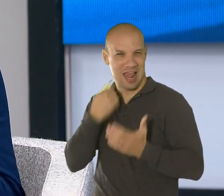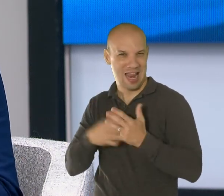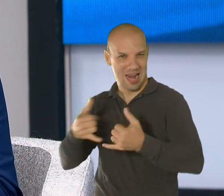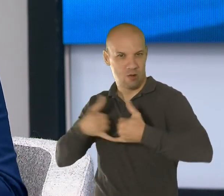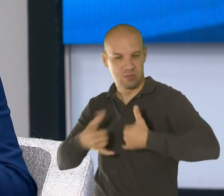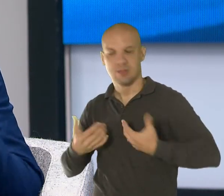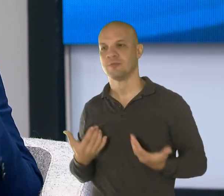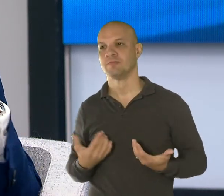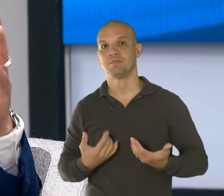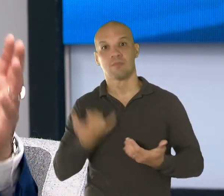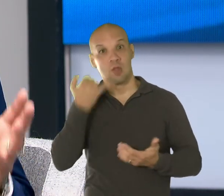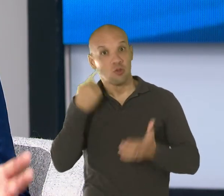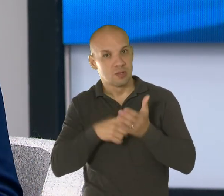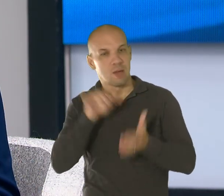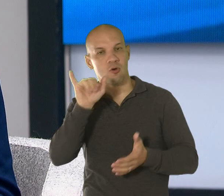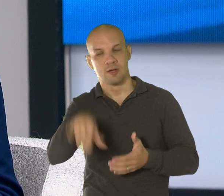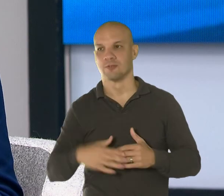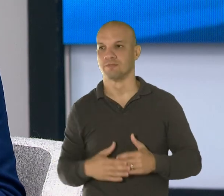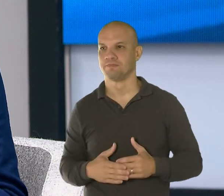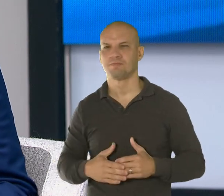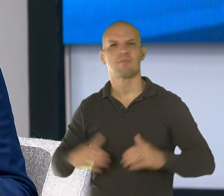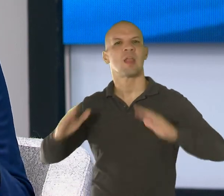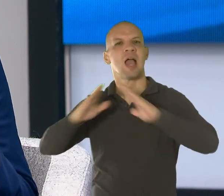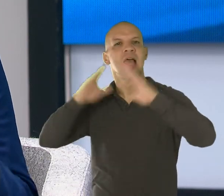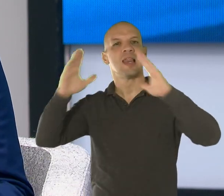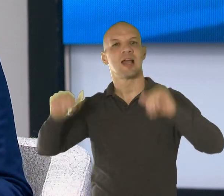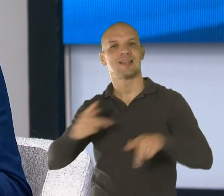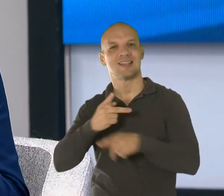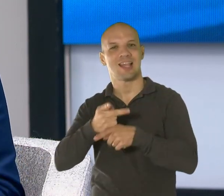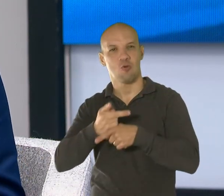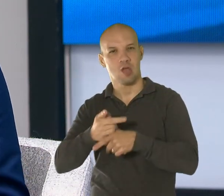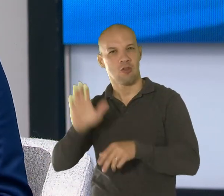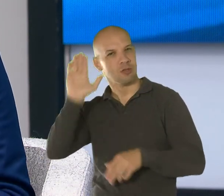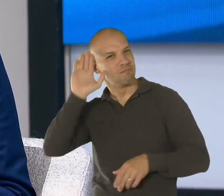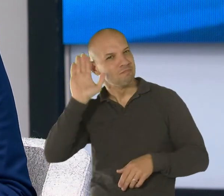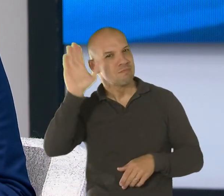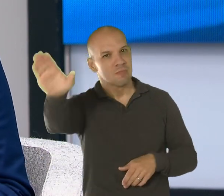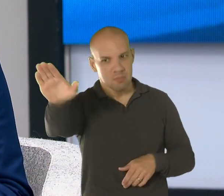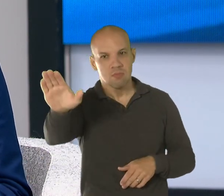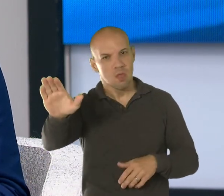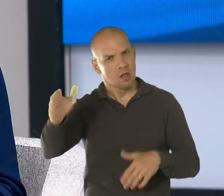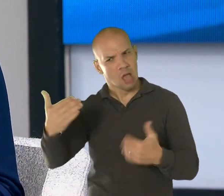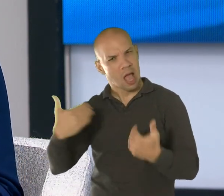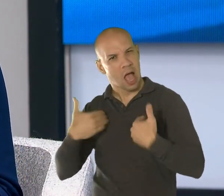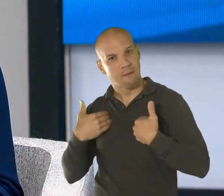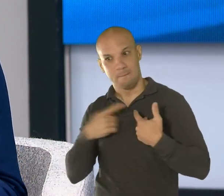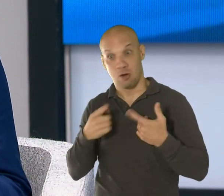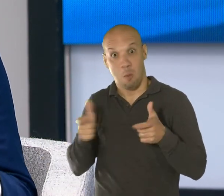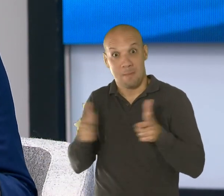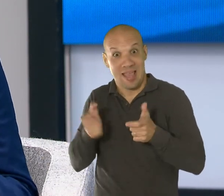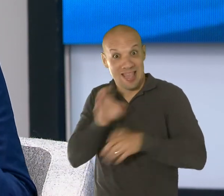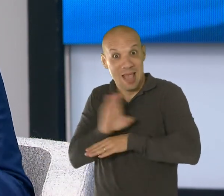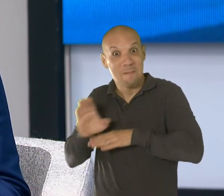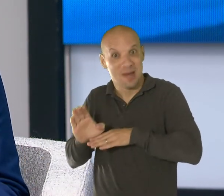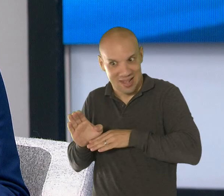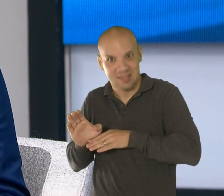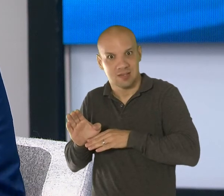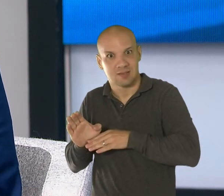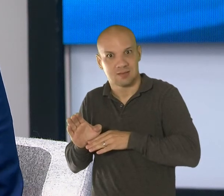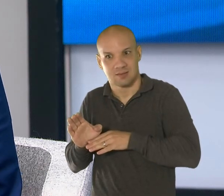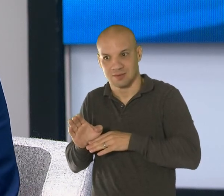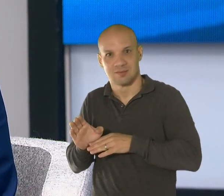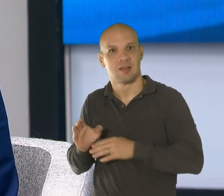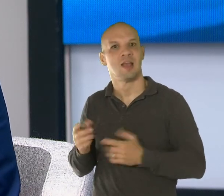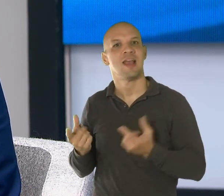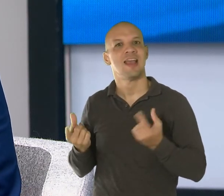Hay no solamente los hogares de cuidado de larga duración, sino hay pequeñas empresas, ¿verdad? Estos emprendedores